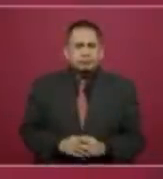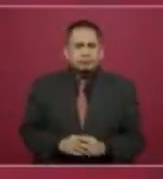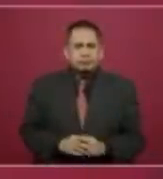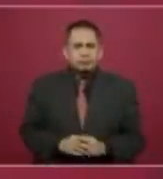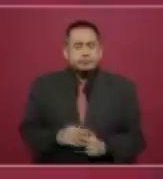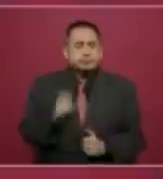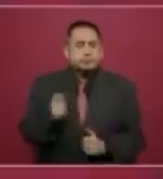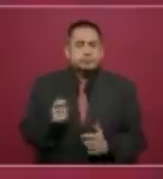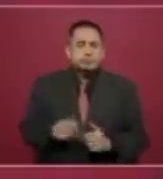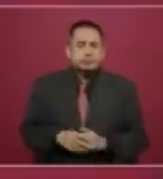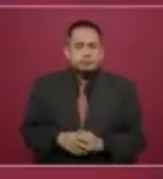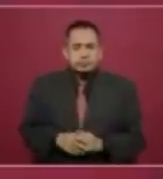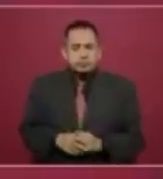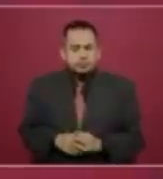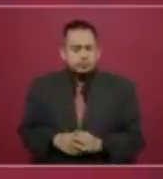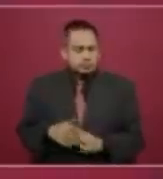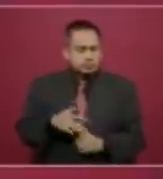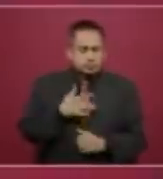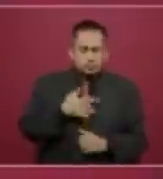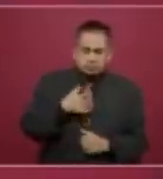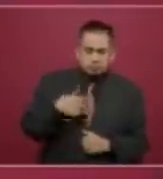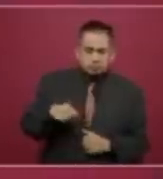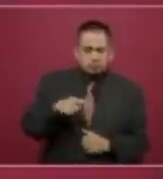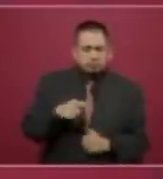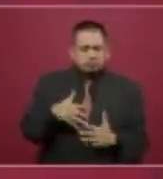que por humanismo,